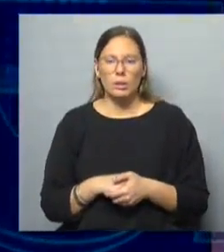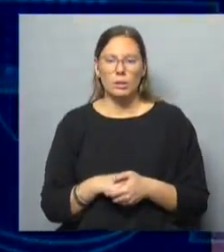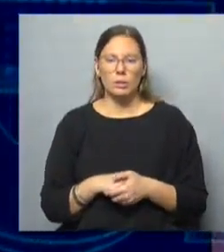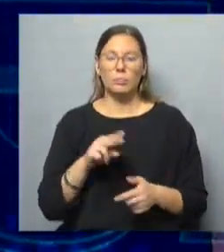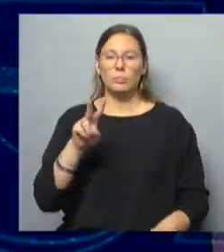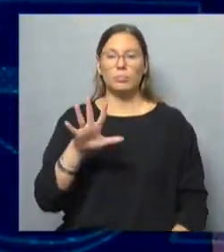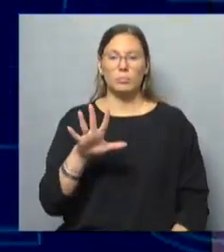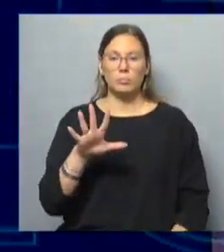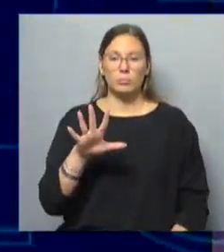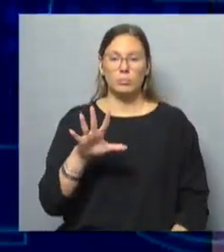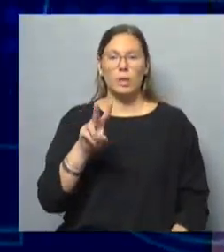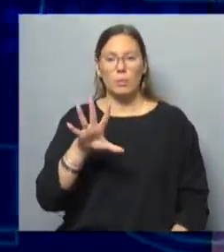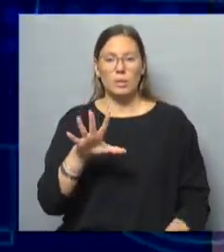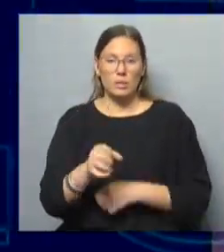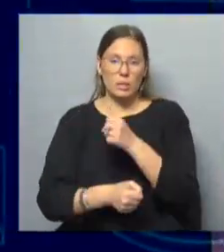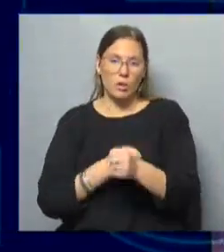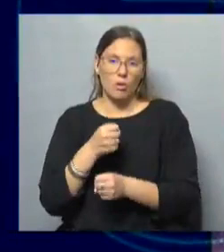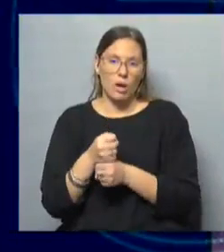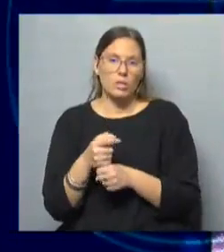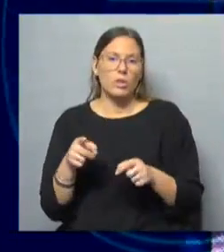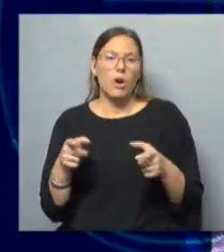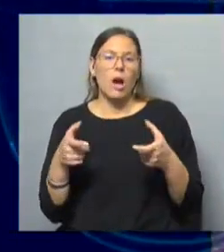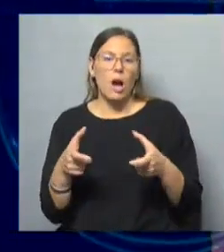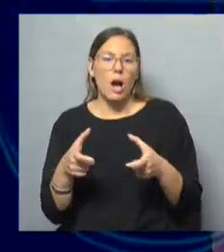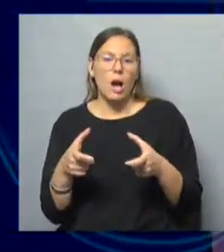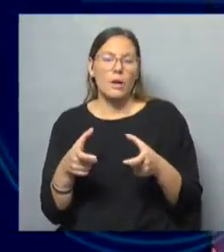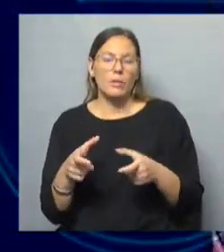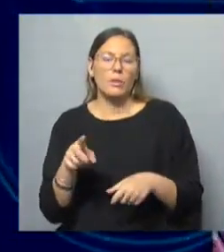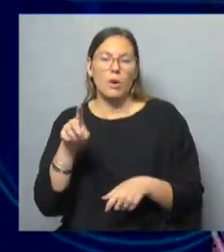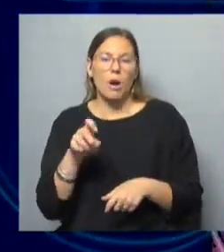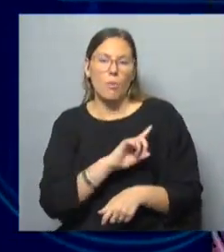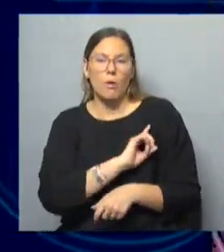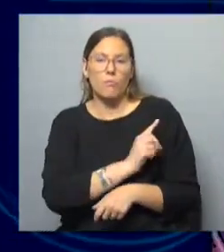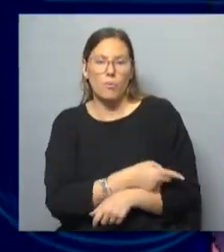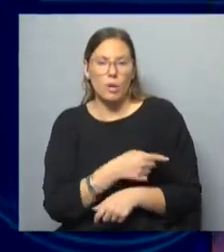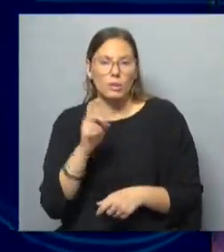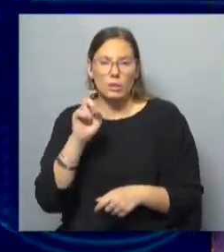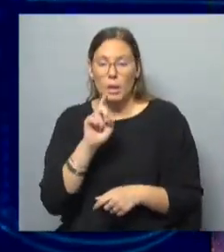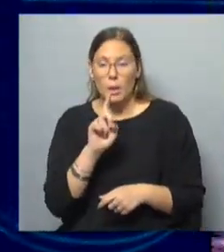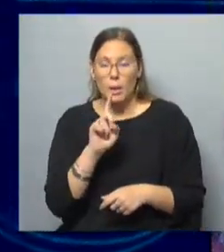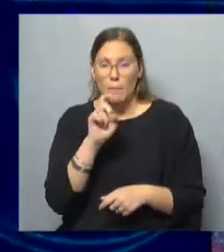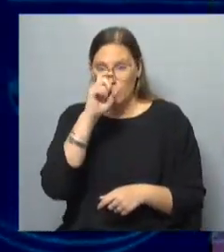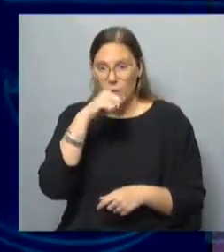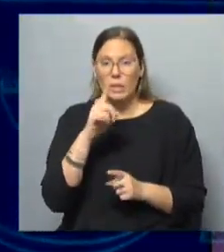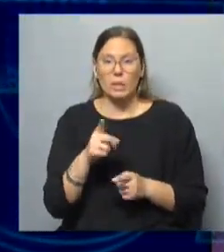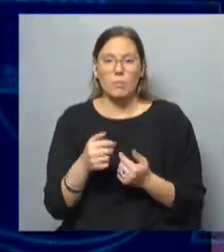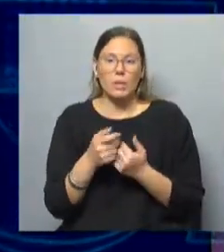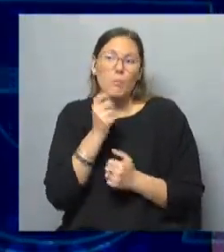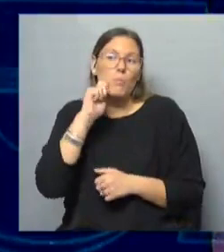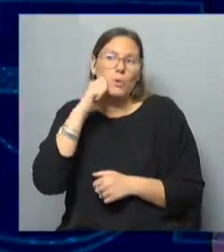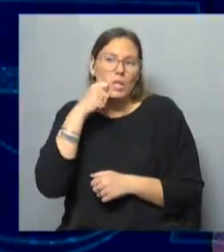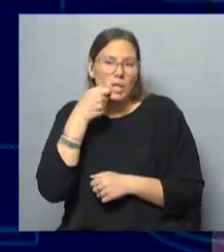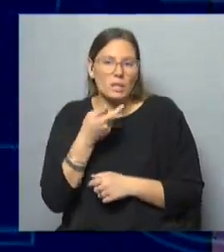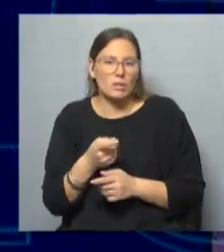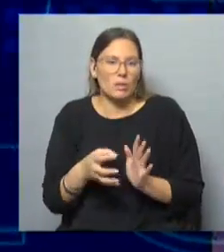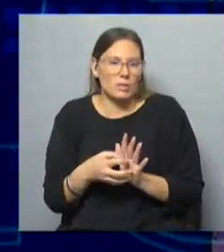Y el 25, los 25 años del disco Aguafuertes Montevideanas, que para nosotros es entrañable por todos lados, y también iniciático, ¿no?